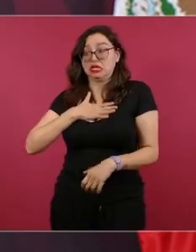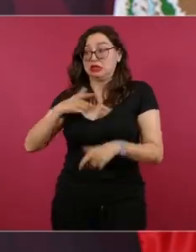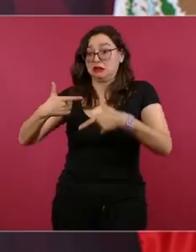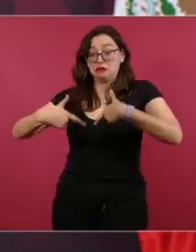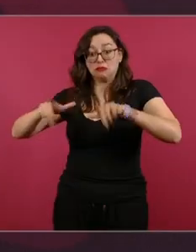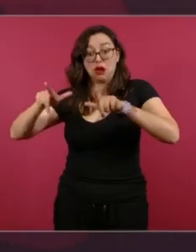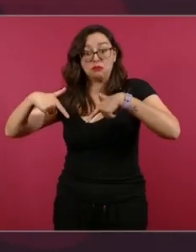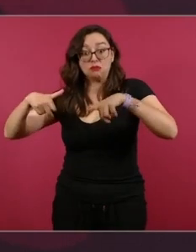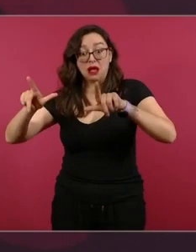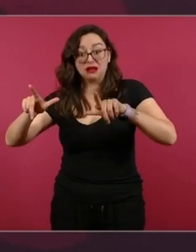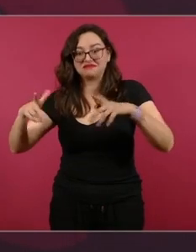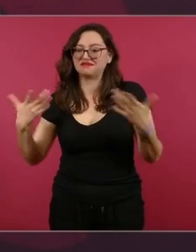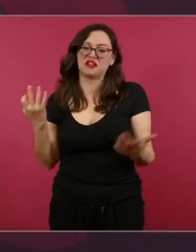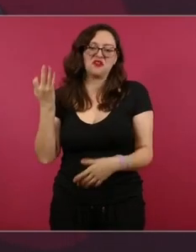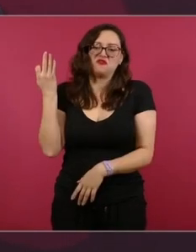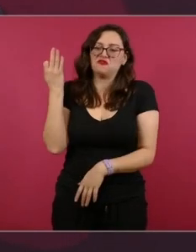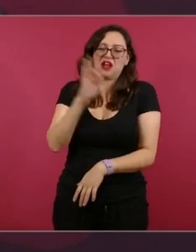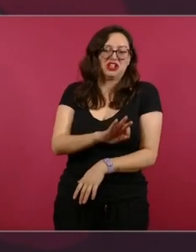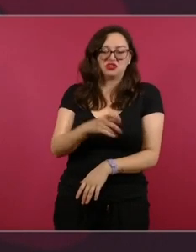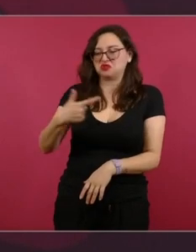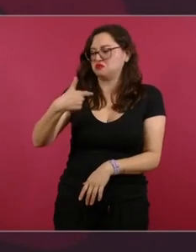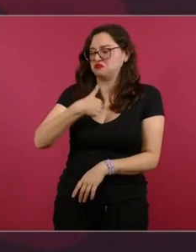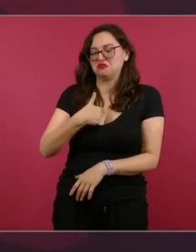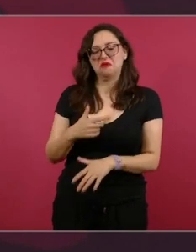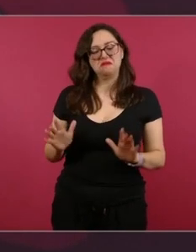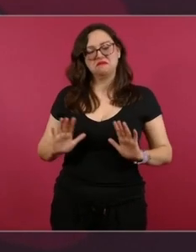Voy a cuidar bien eso. Entonces,